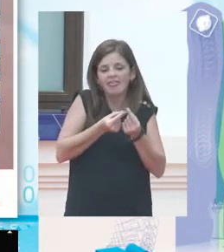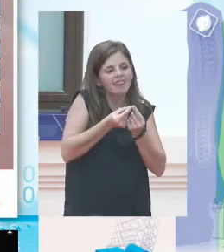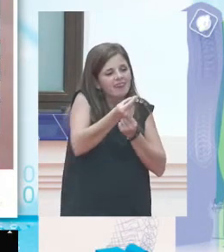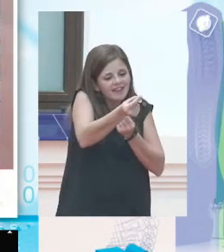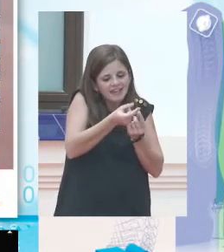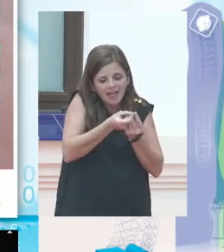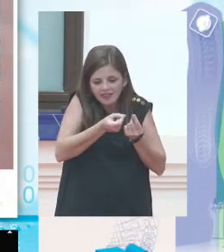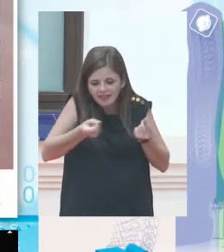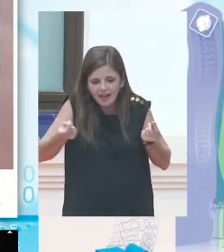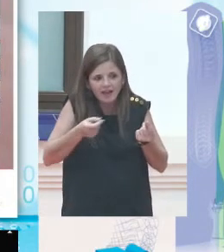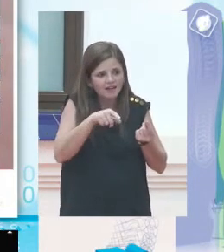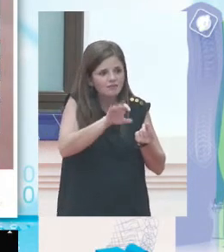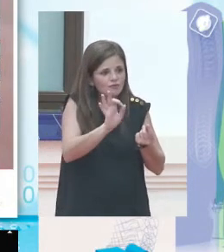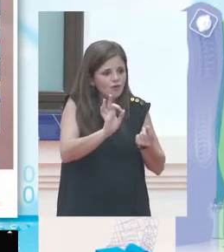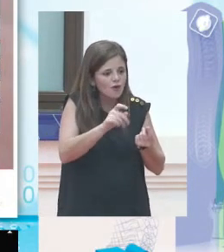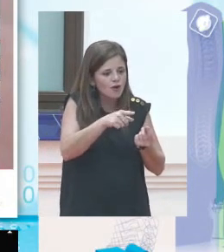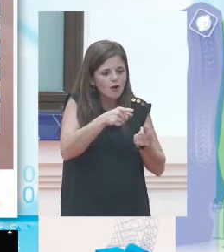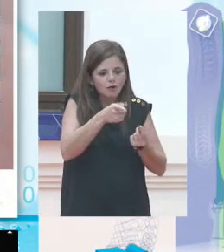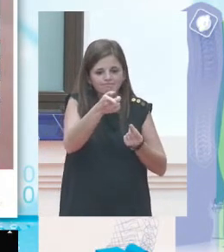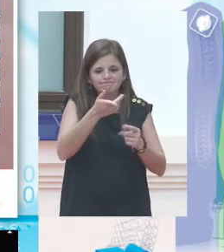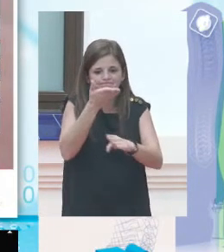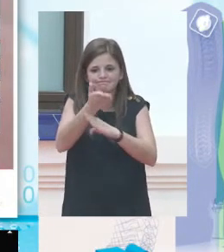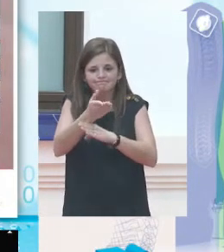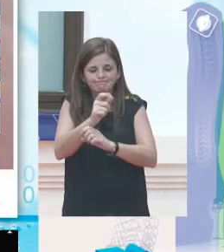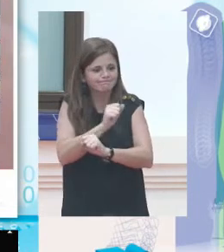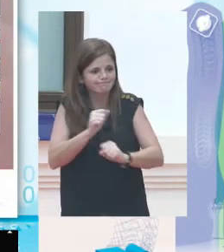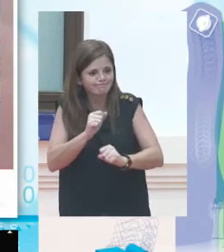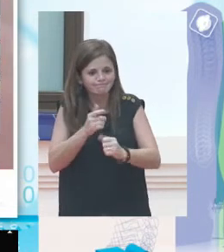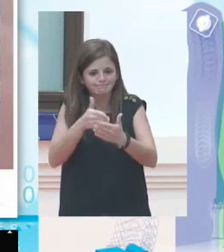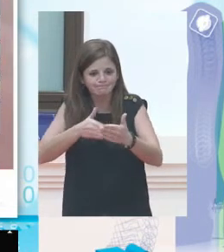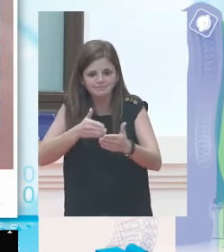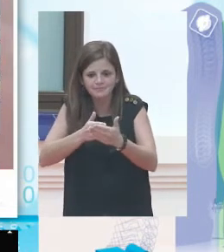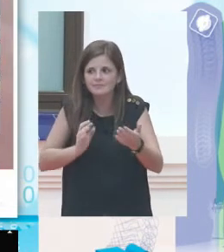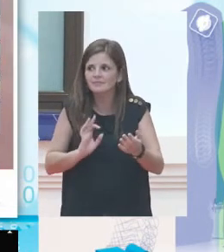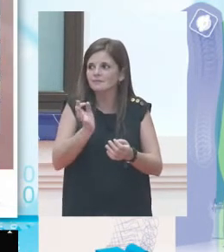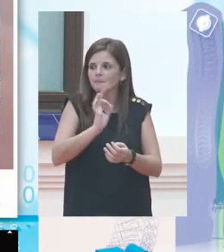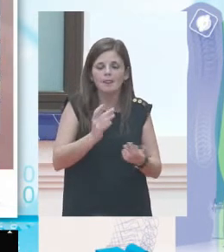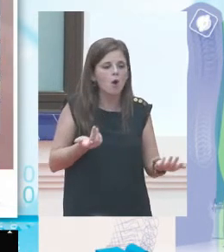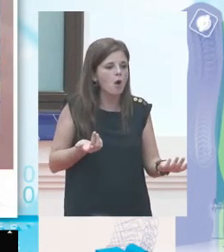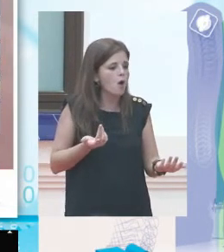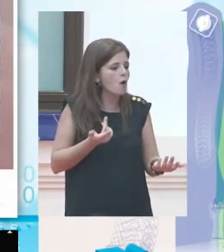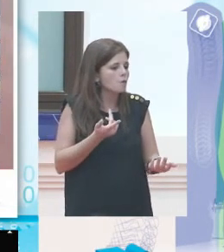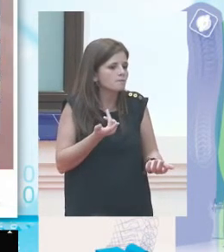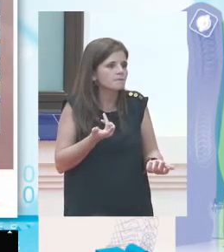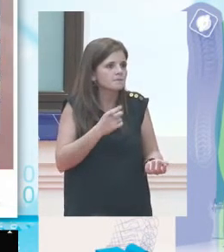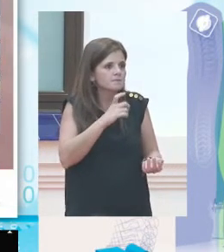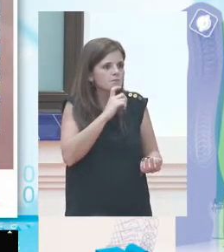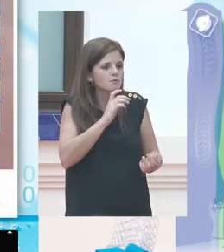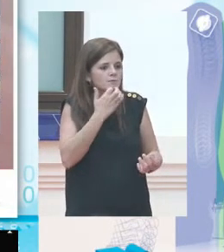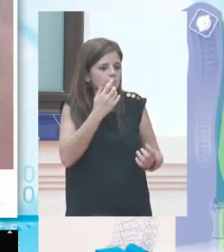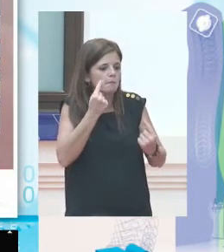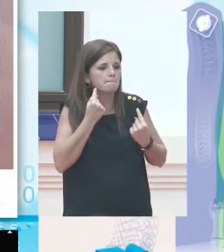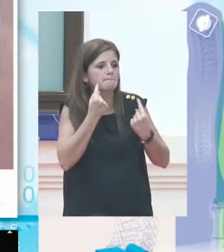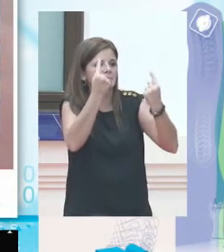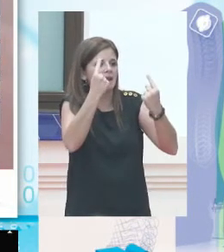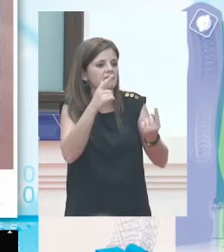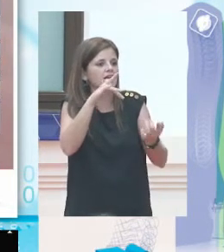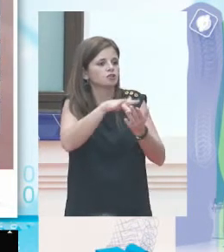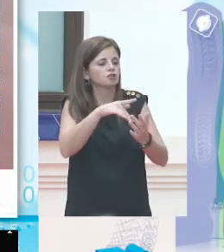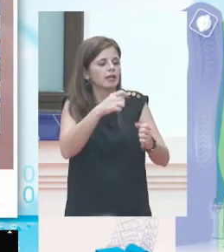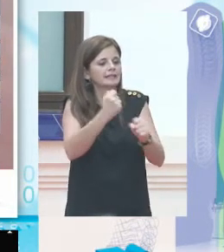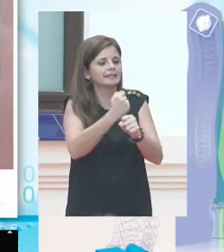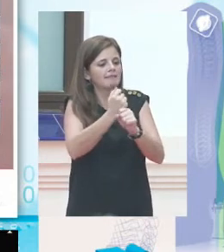podrían realizar y qué tareas no podrían realizar, qué dificultades tendrían al enfrentarse el primer día que llegan al